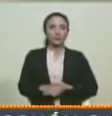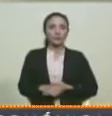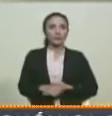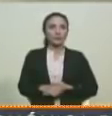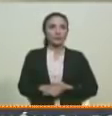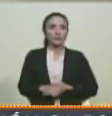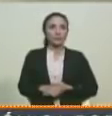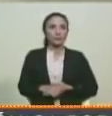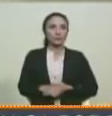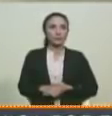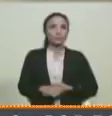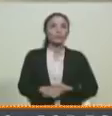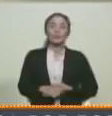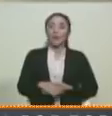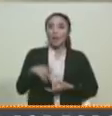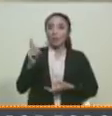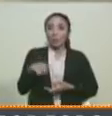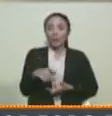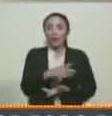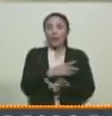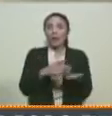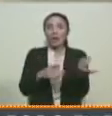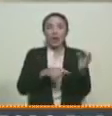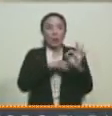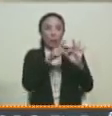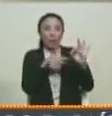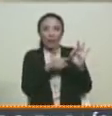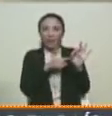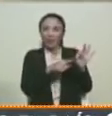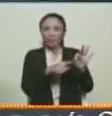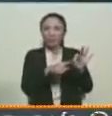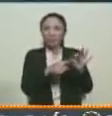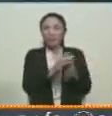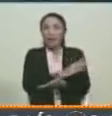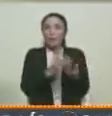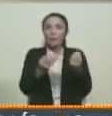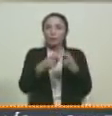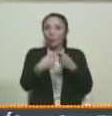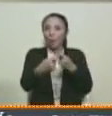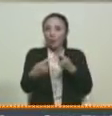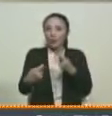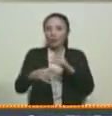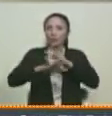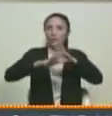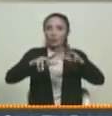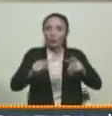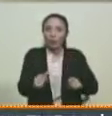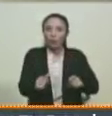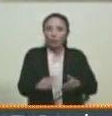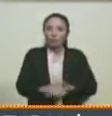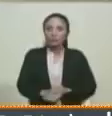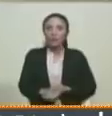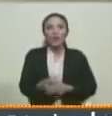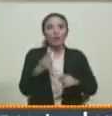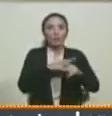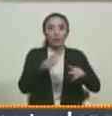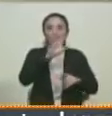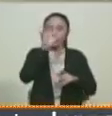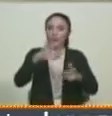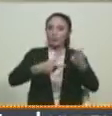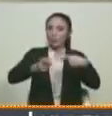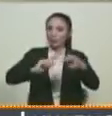El tema del ataque a la moneda, que está concatenado a la cartelización de los precios por parte de los